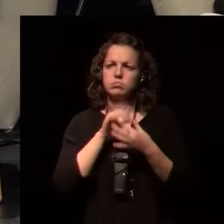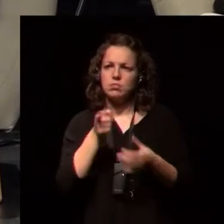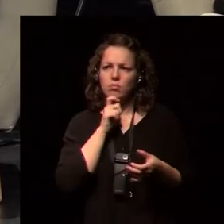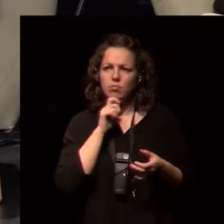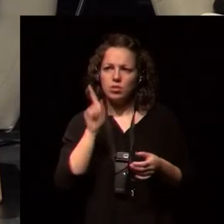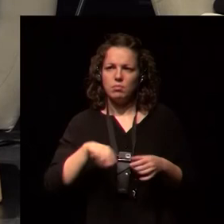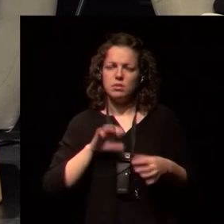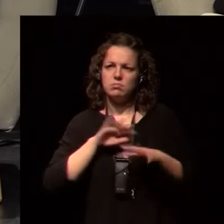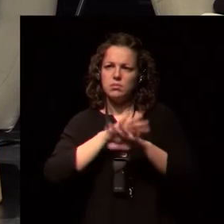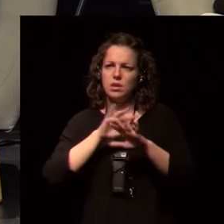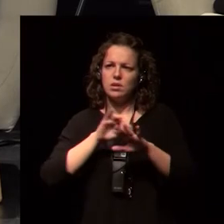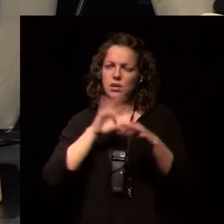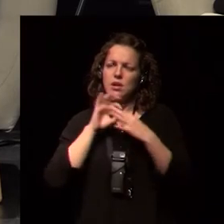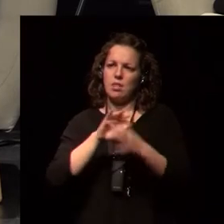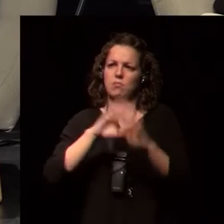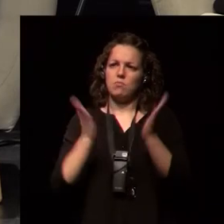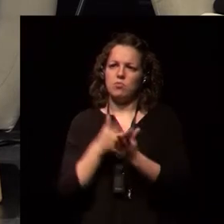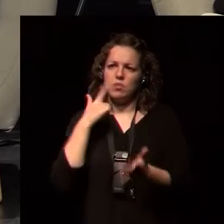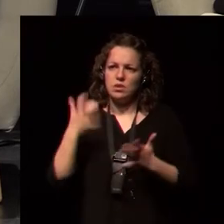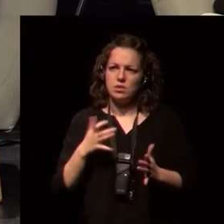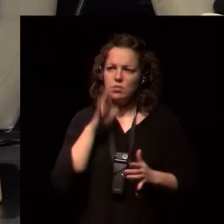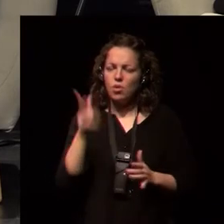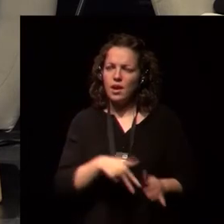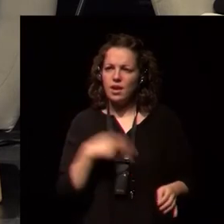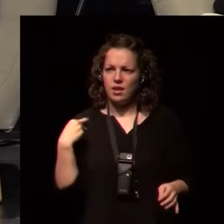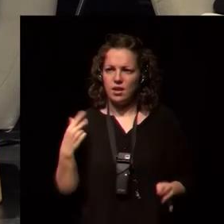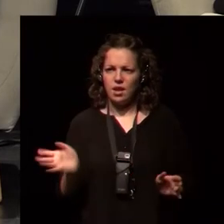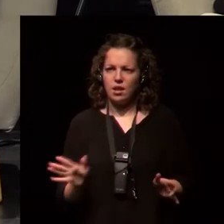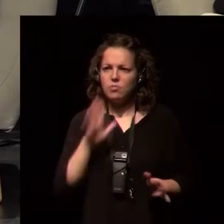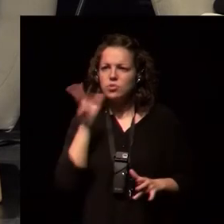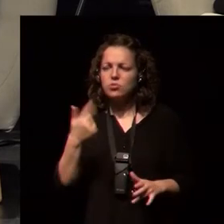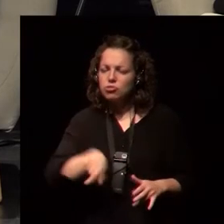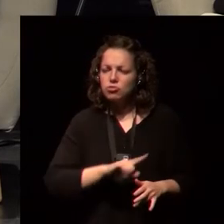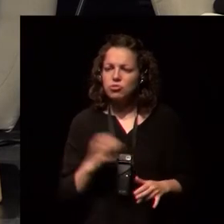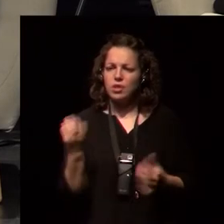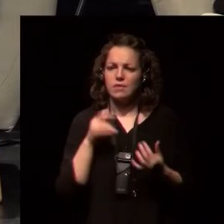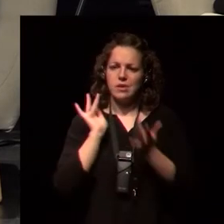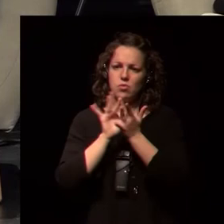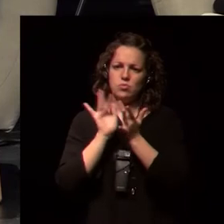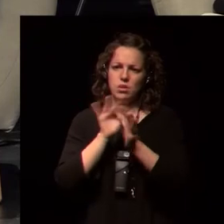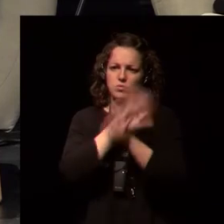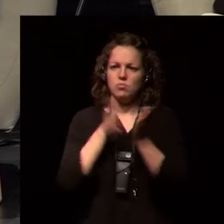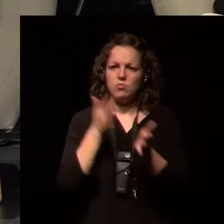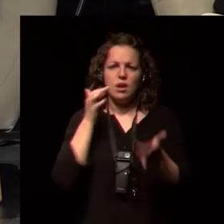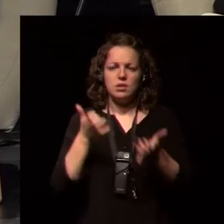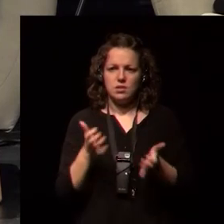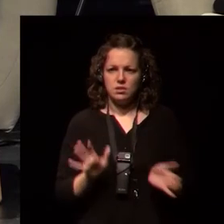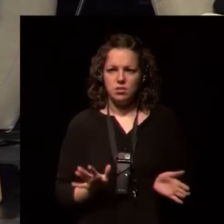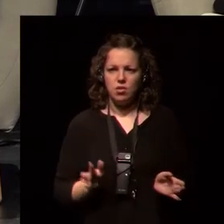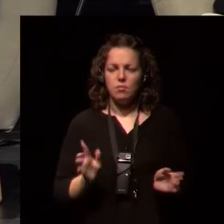con el mundo artístico en general, con el que tenemos que ponernos en contacto, pero a veces no